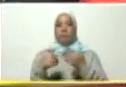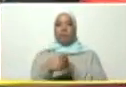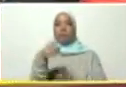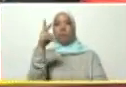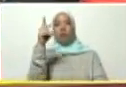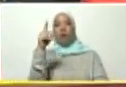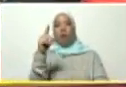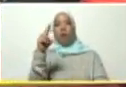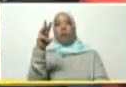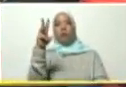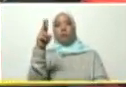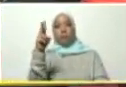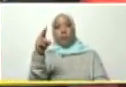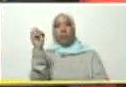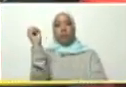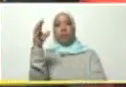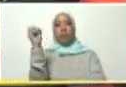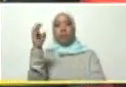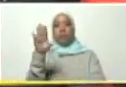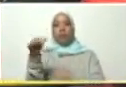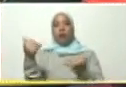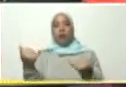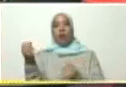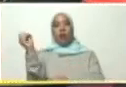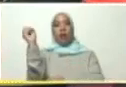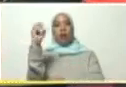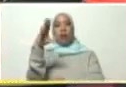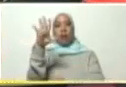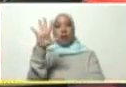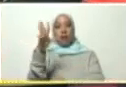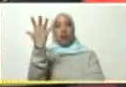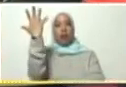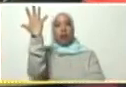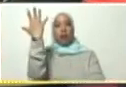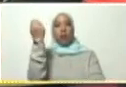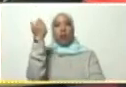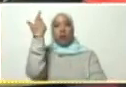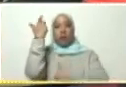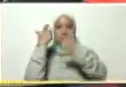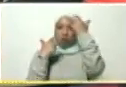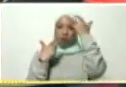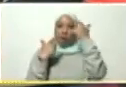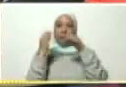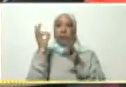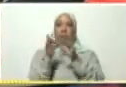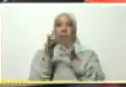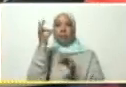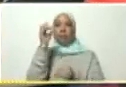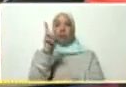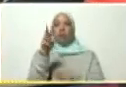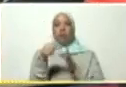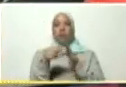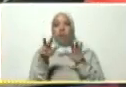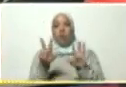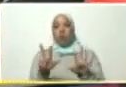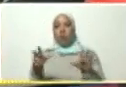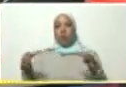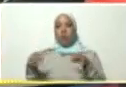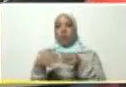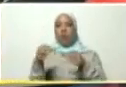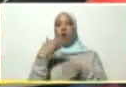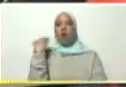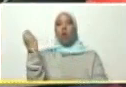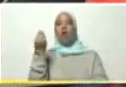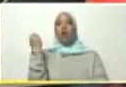segundo el tercero el cuarto ahora el quinto y luego nuestro comandante Chávez en septiembre de 2008 fundó la